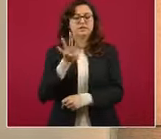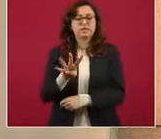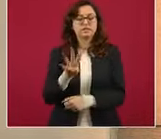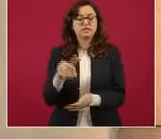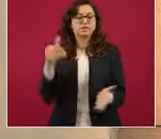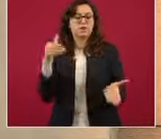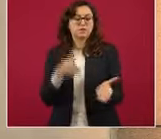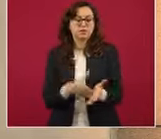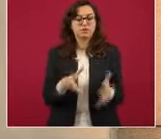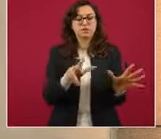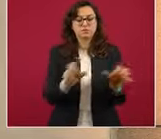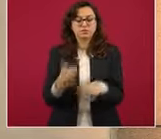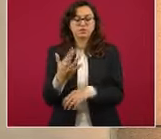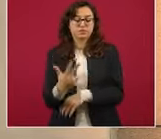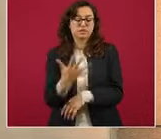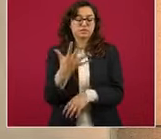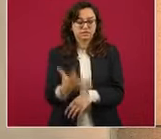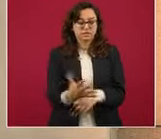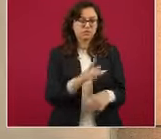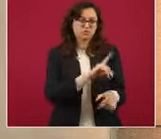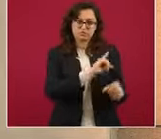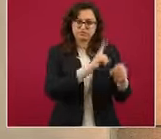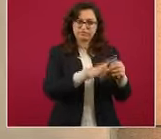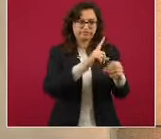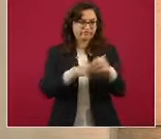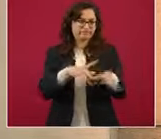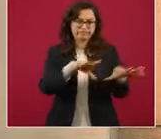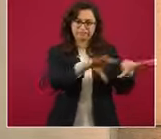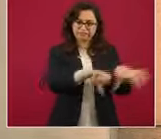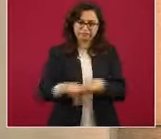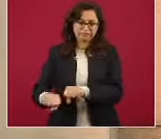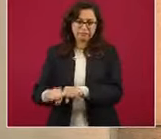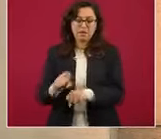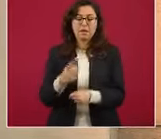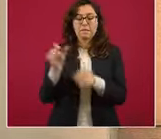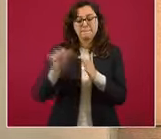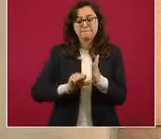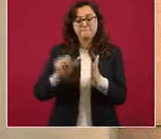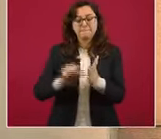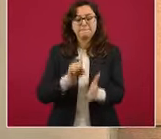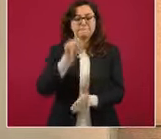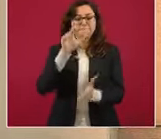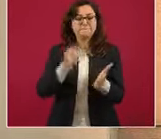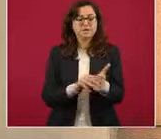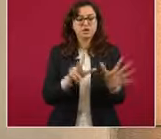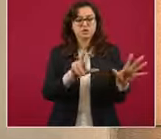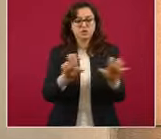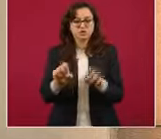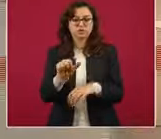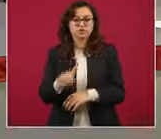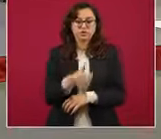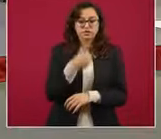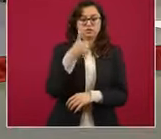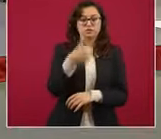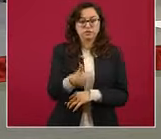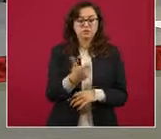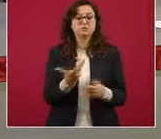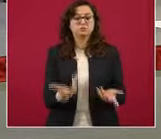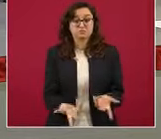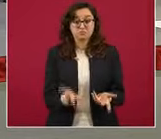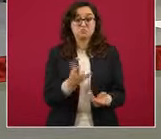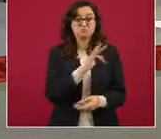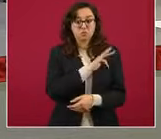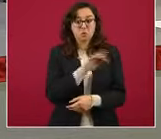19.865 cuentas, que equivale a un promedio mensual de 1.806. Hay un incremento sustantivo